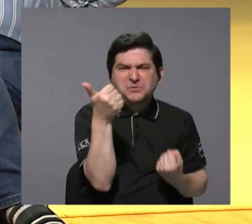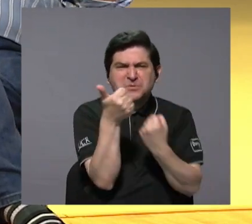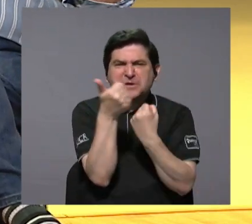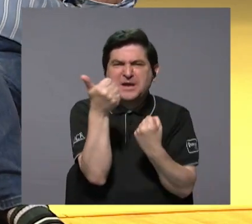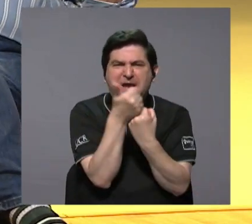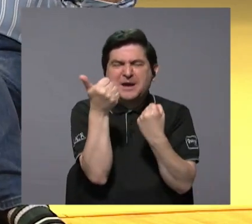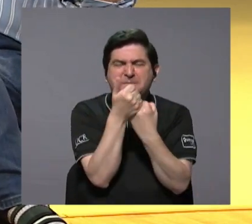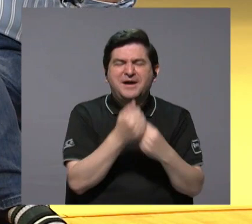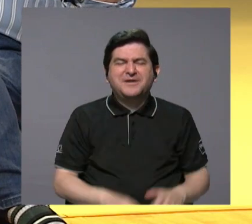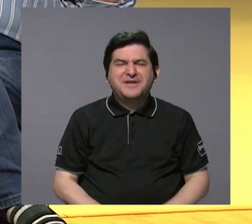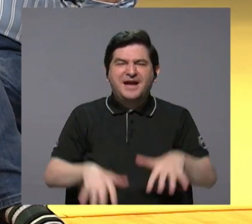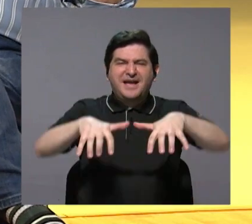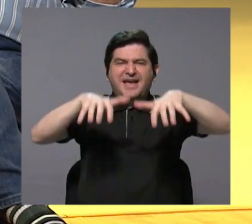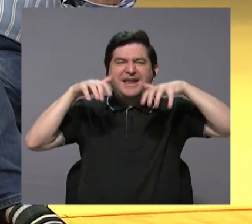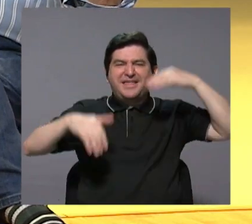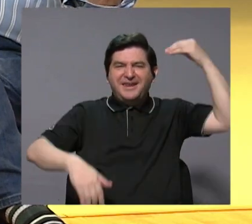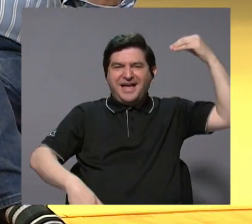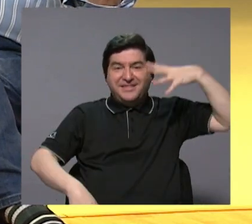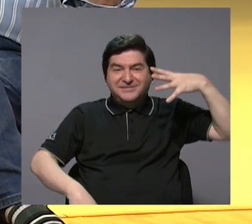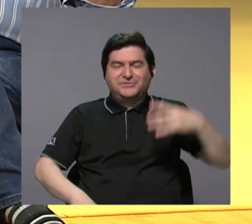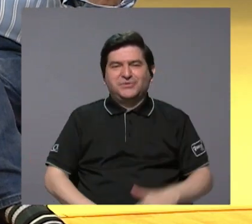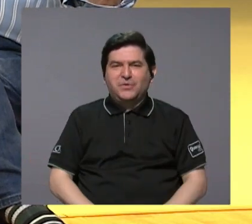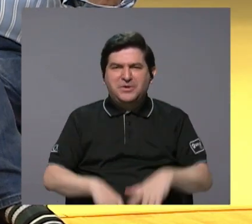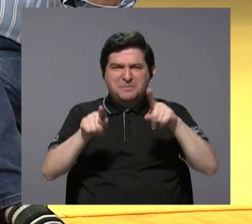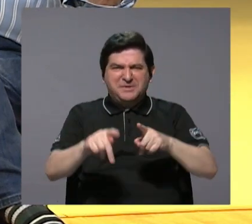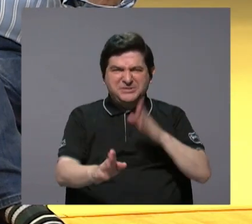gradería de Sol, uh-huh,